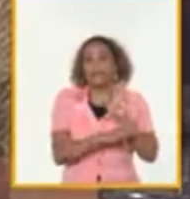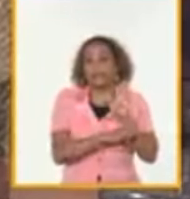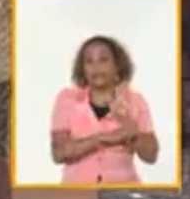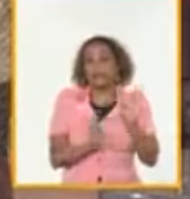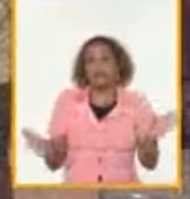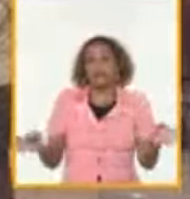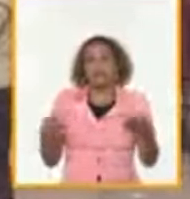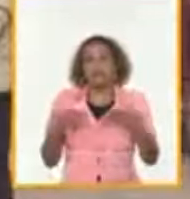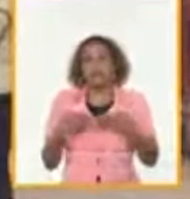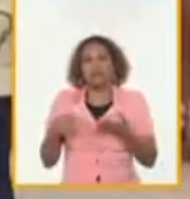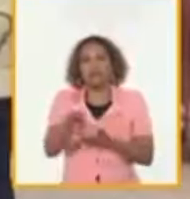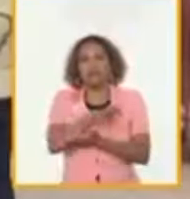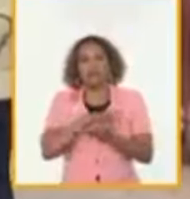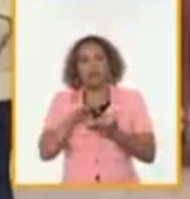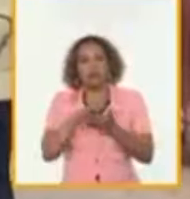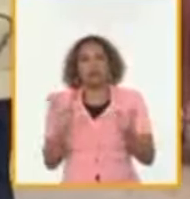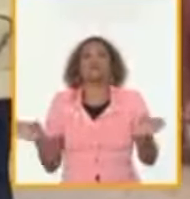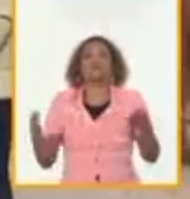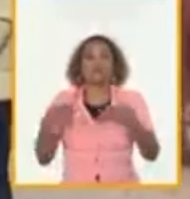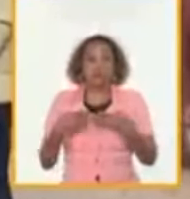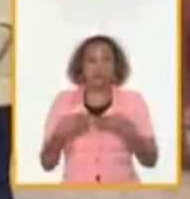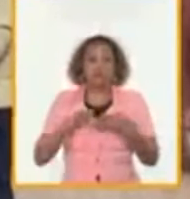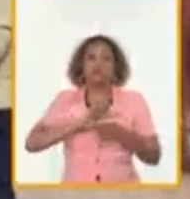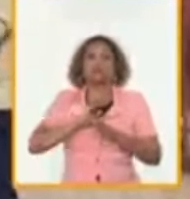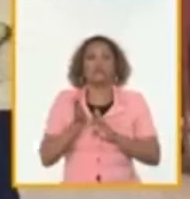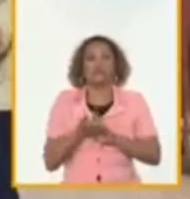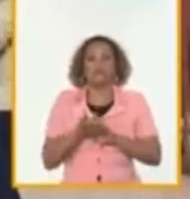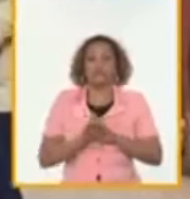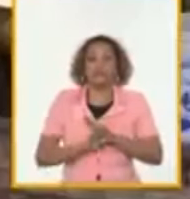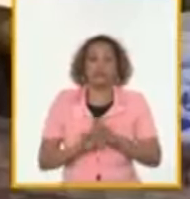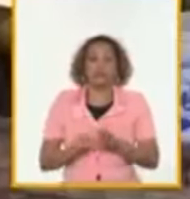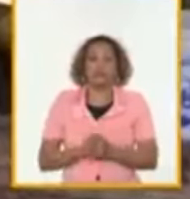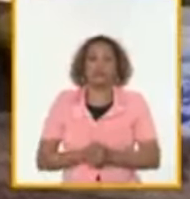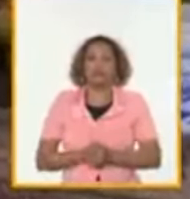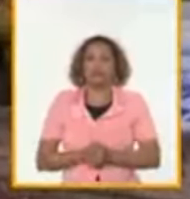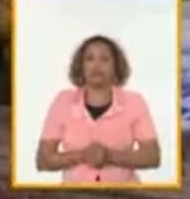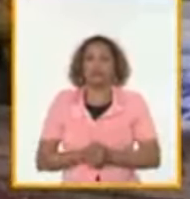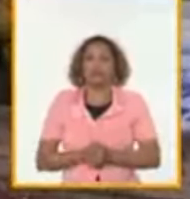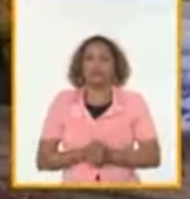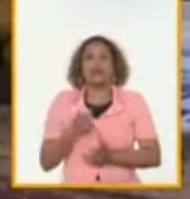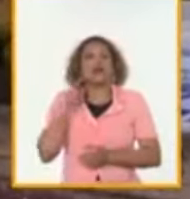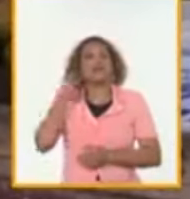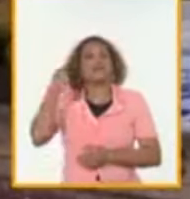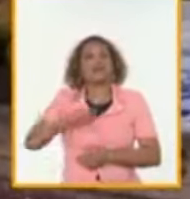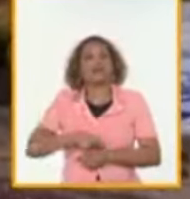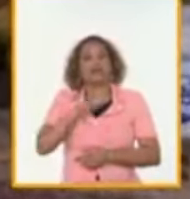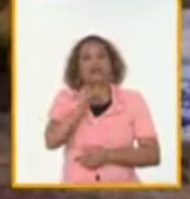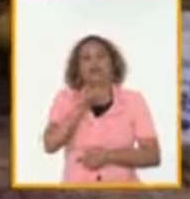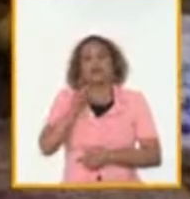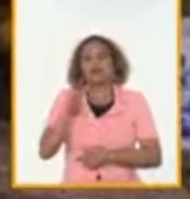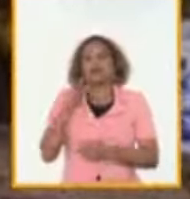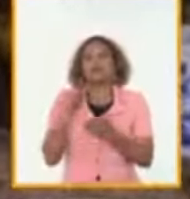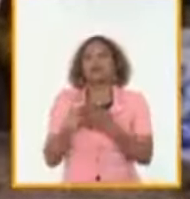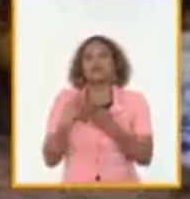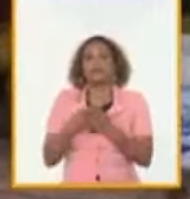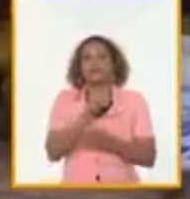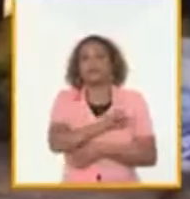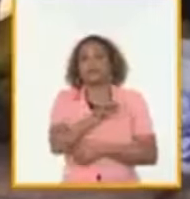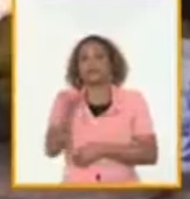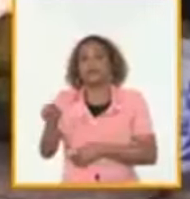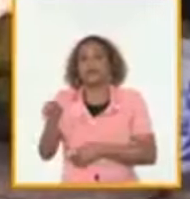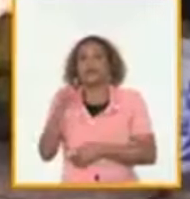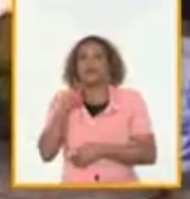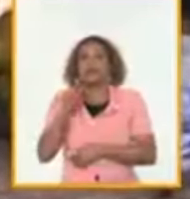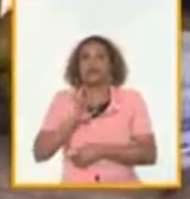de lo de los servicio el cierre de la actividad hemos tenido que llevar a fiscalía a 11 personas por evasión